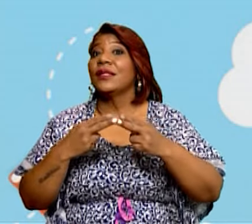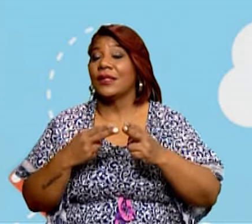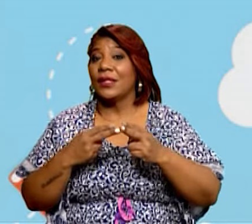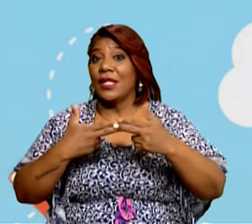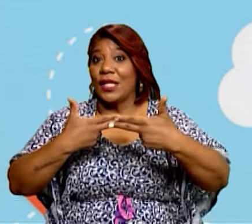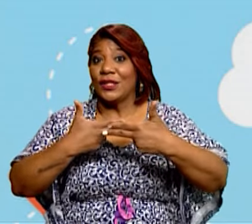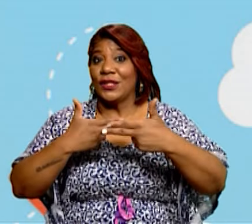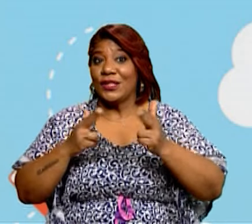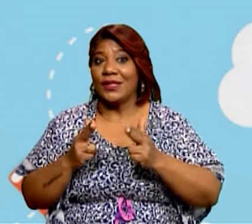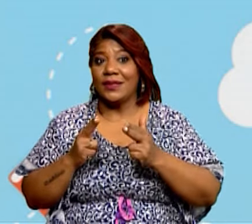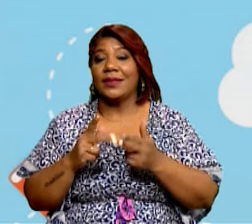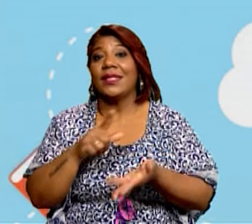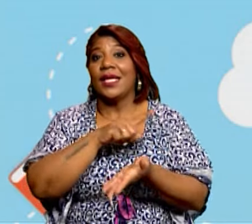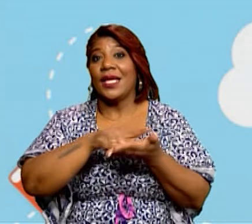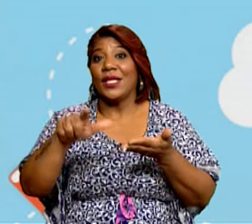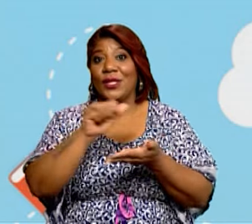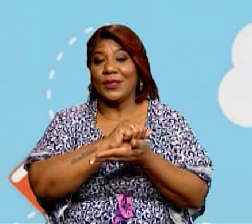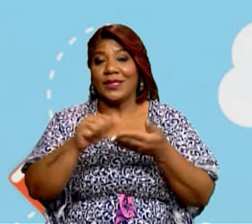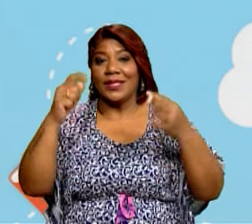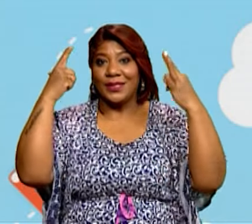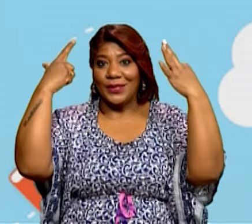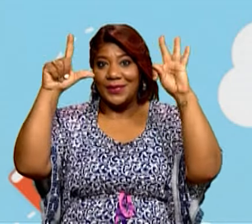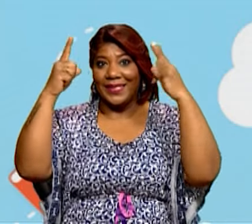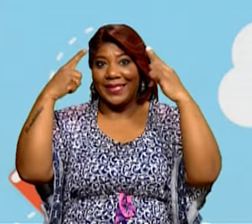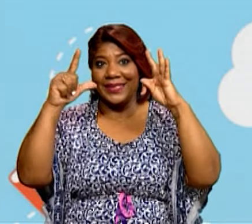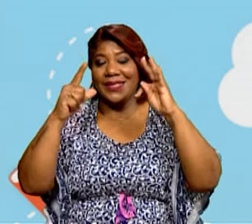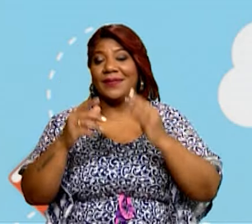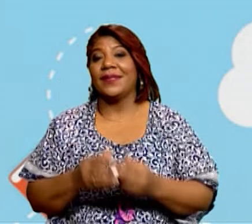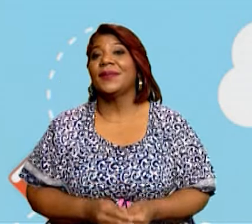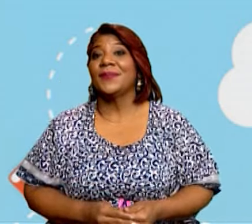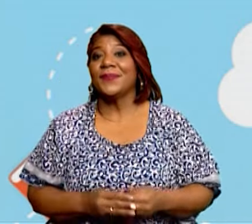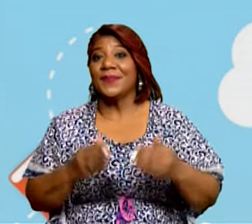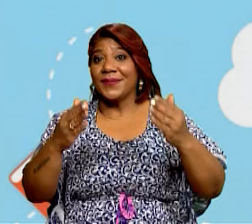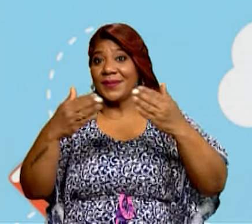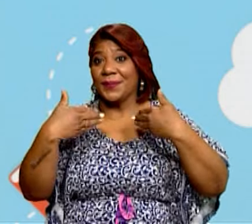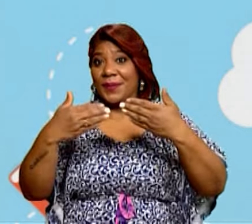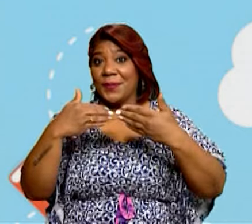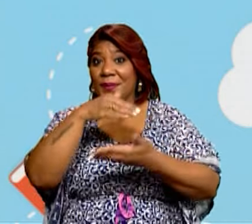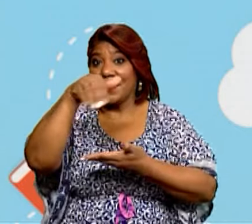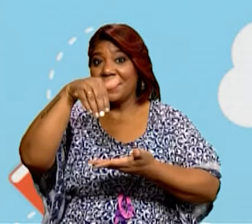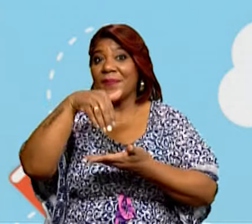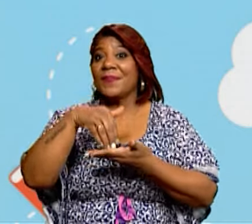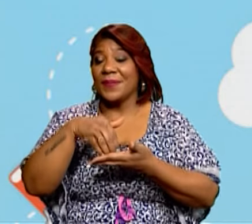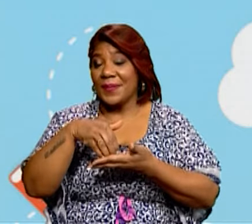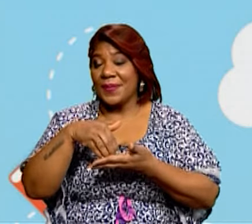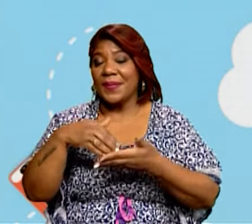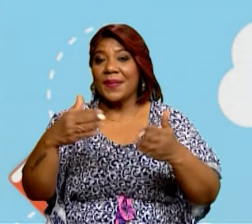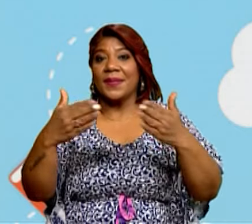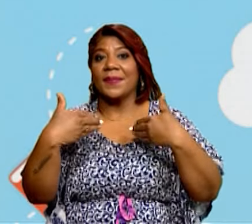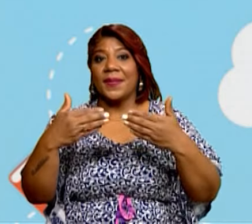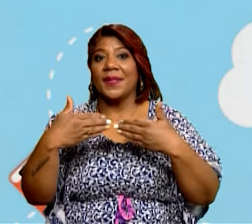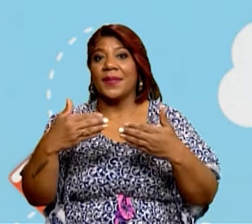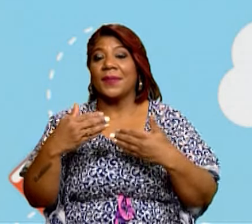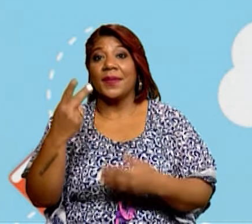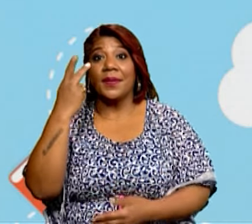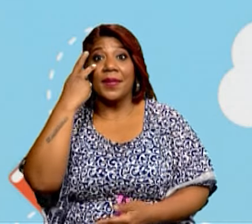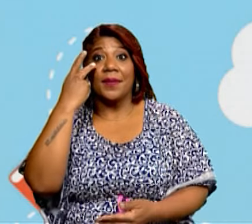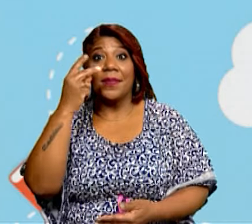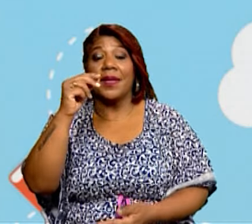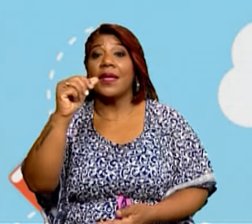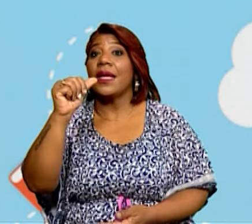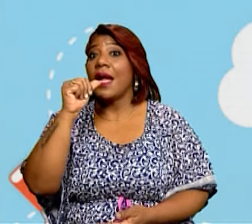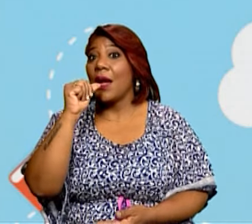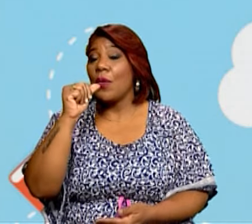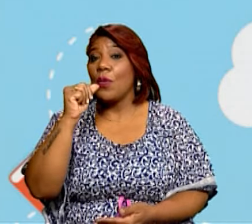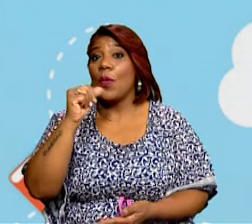Los Santos, Las Tablas. La provincia de Panamá, Panamá,